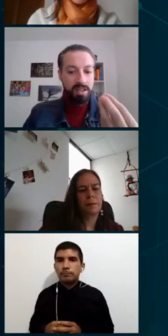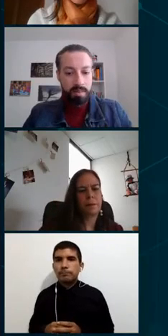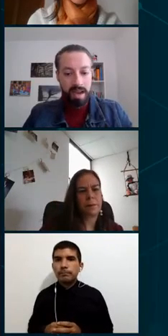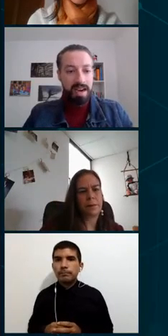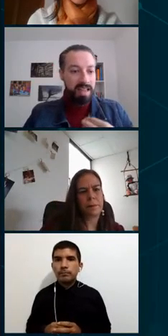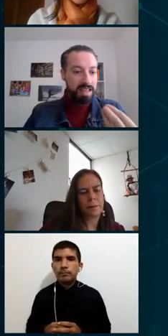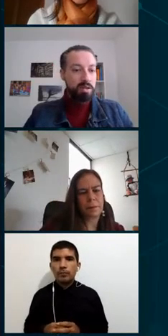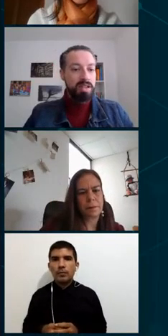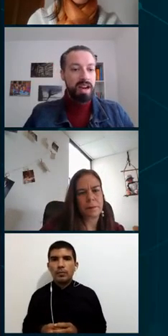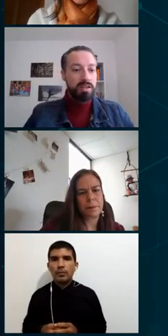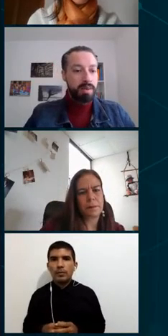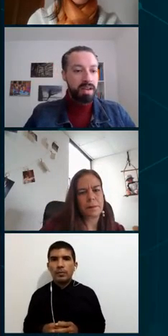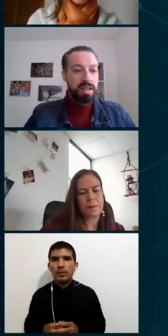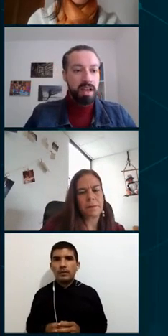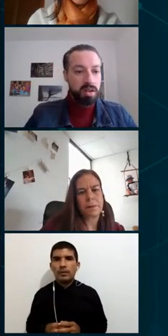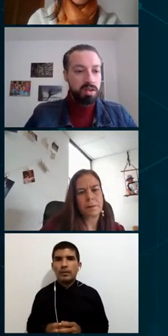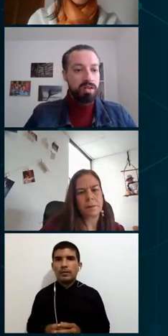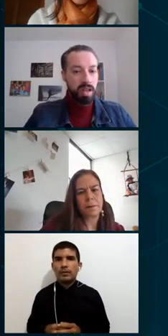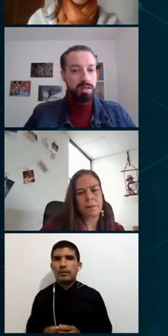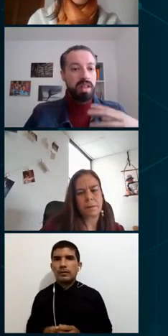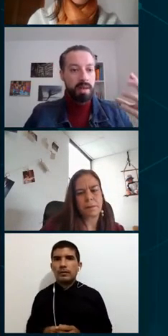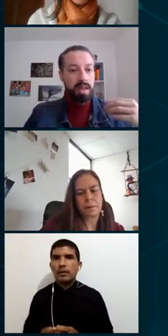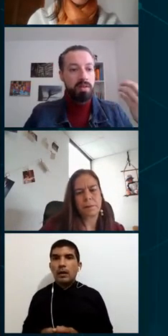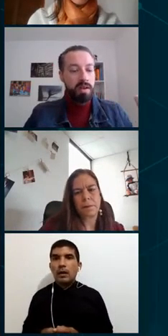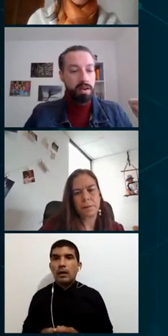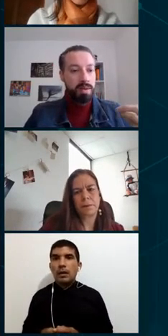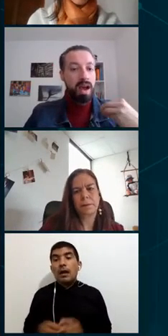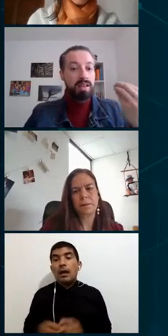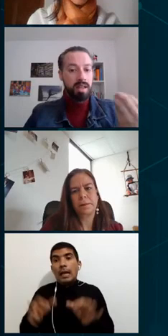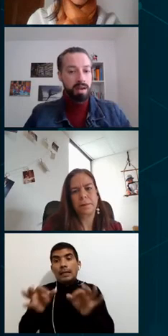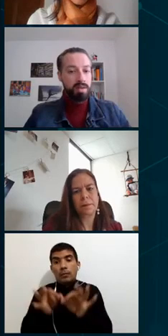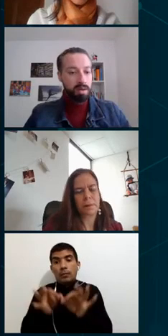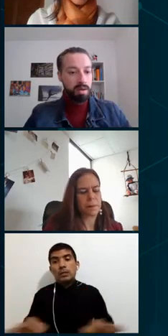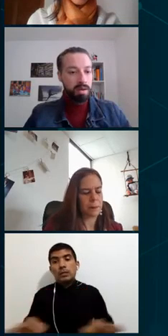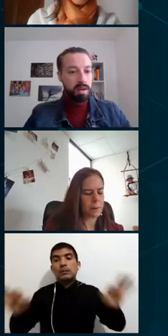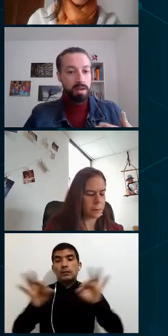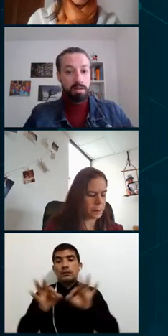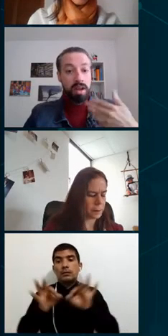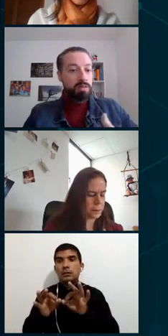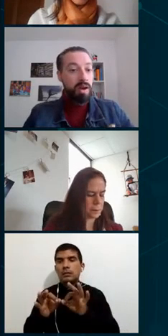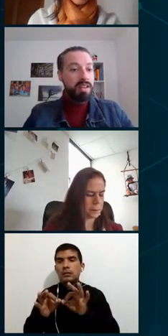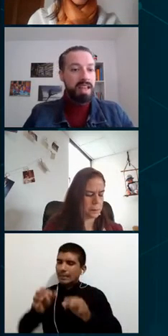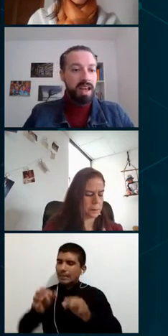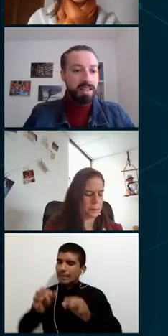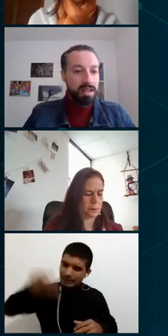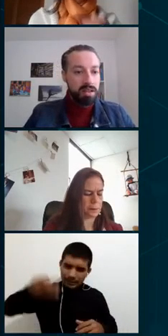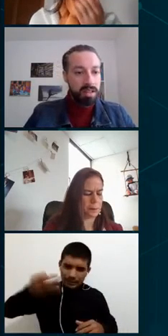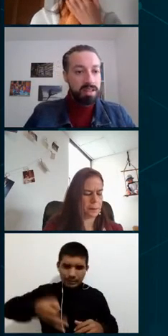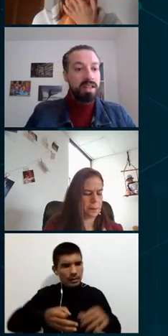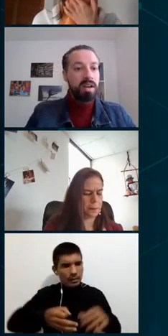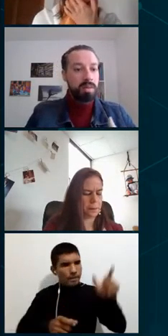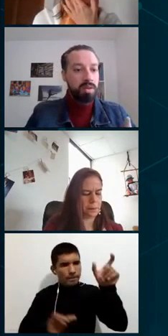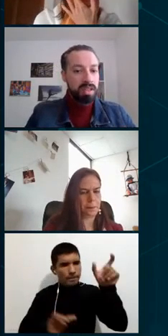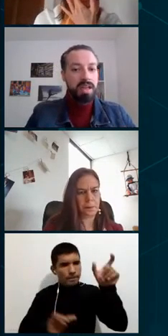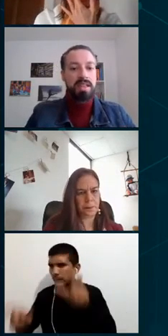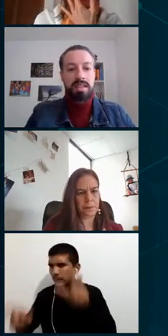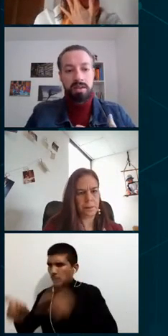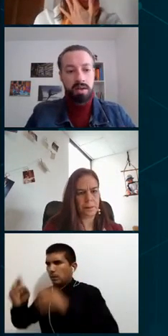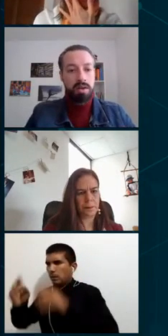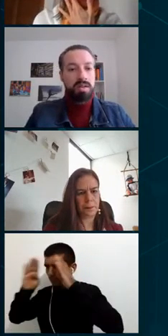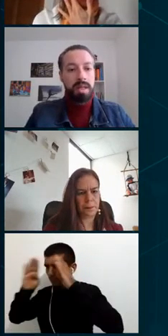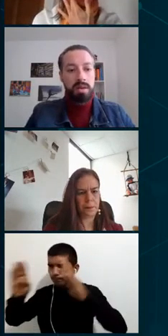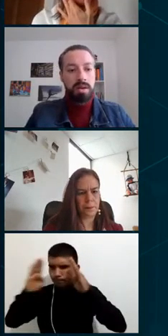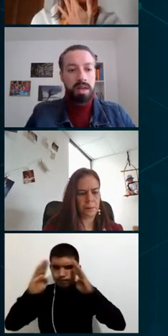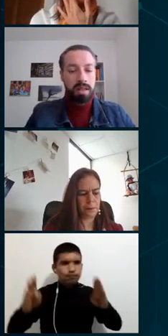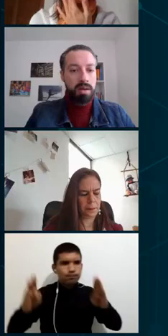en este caso, ver y escuchar las opiniones de los otros, que eso también de alguna forma activa en uno nuevas ideas. Entonces, como tú decías,